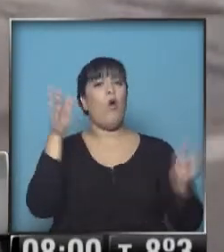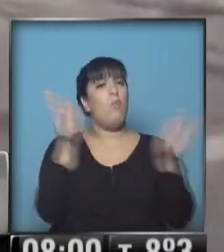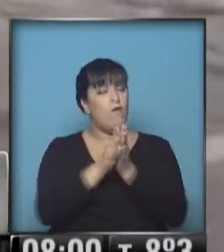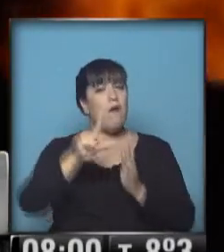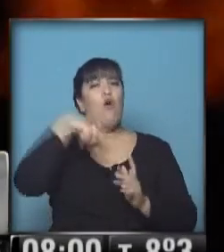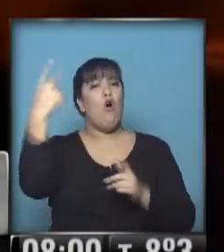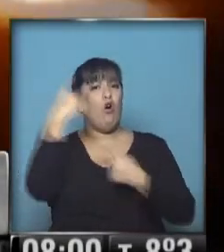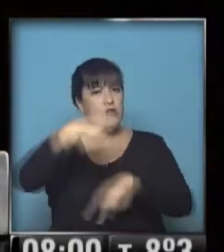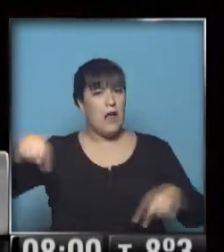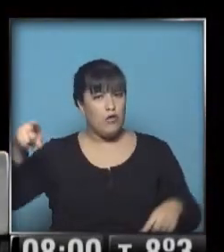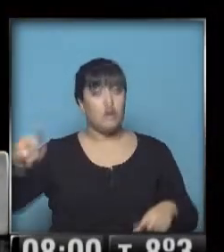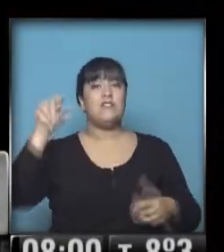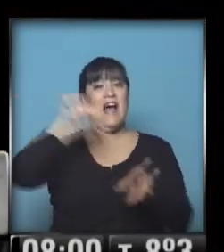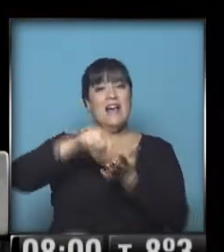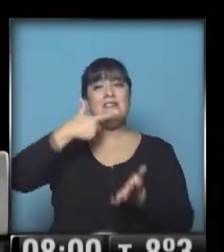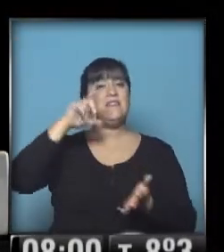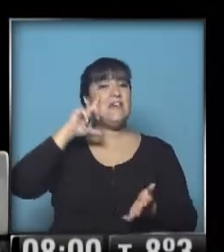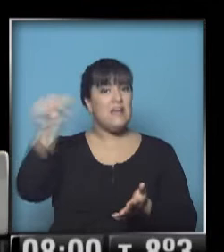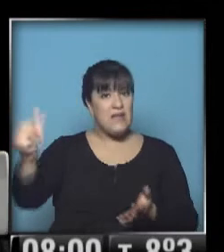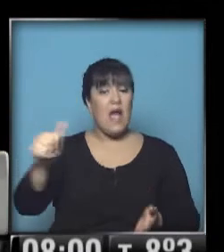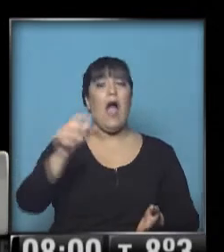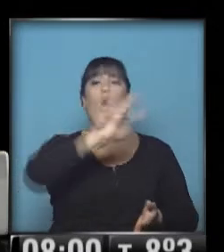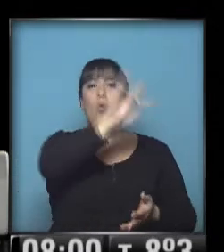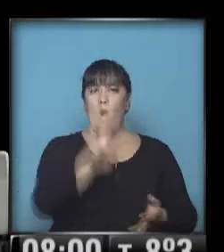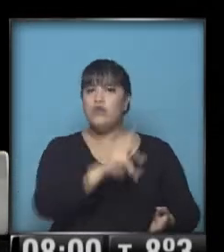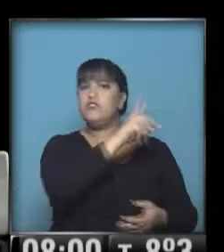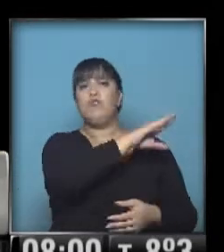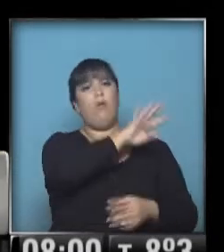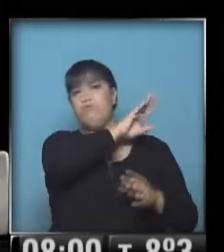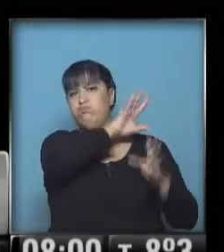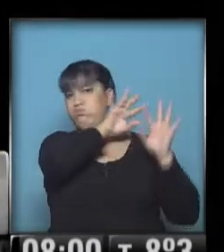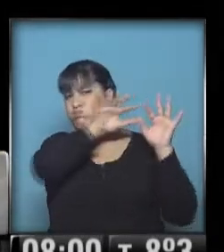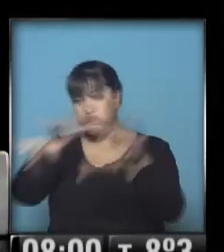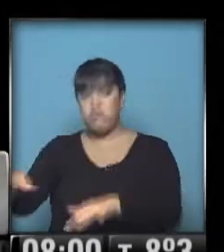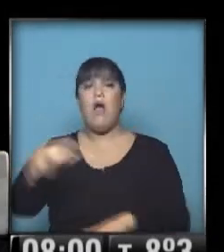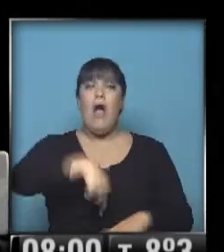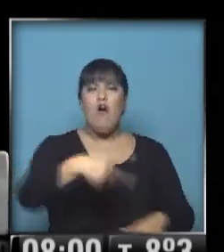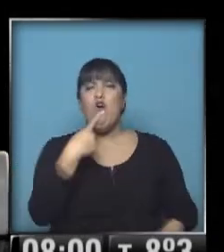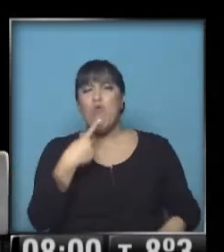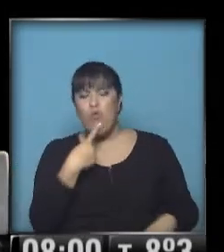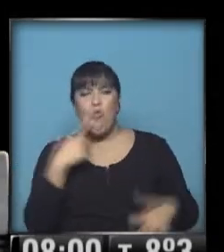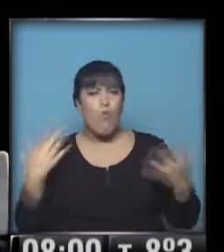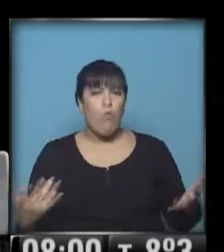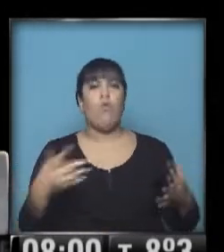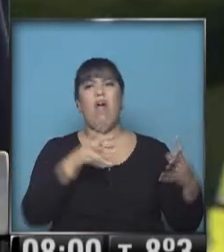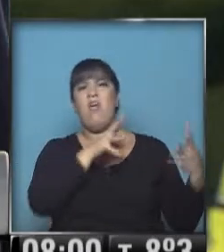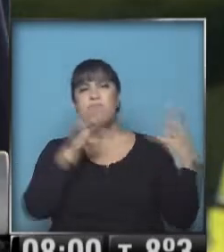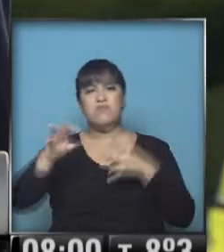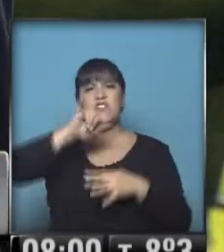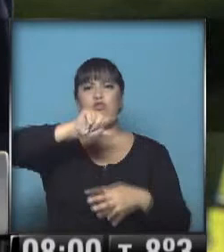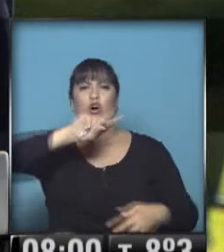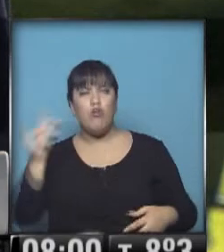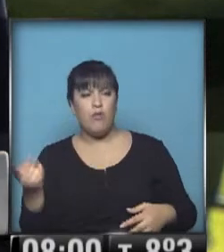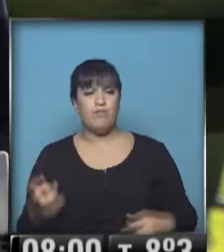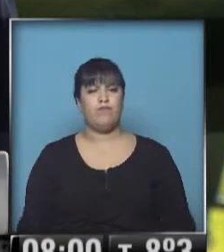en Siria, Washington atacó sin pedir permiso, lo que plantea dudas sobre la legalidad de la intervención.